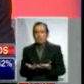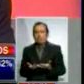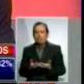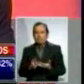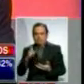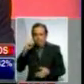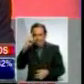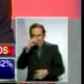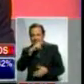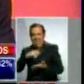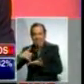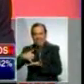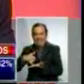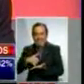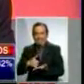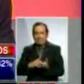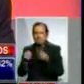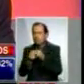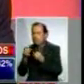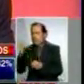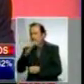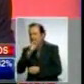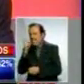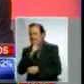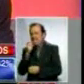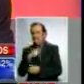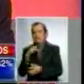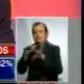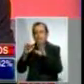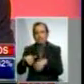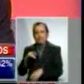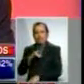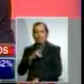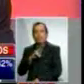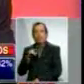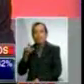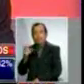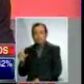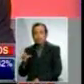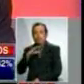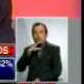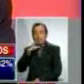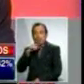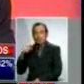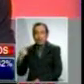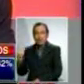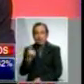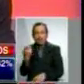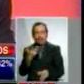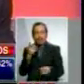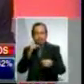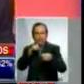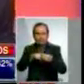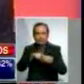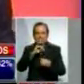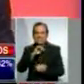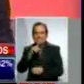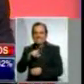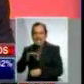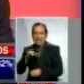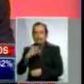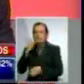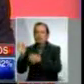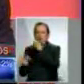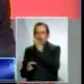está siendo cuestionado permanentemente por los propios usuarios del sistema por los tribunales por el tribunal constitucional por los